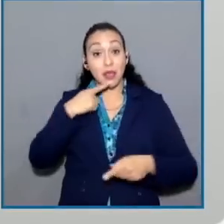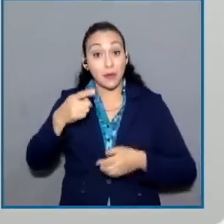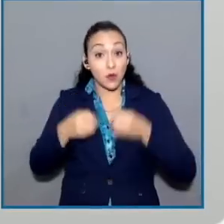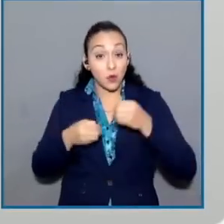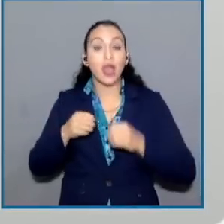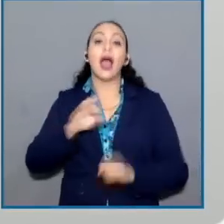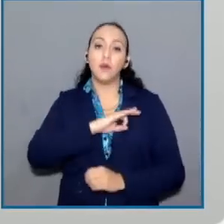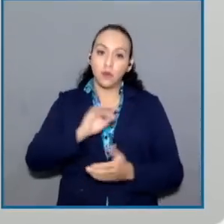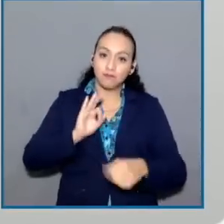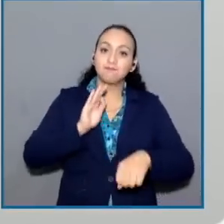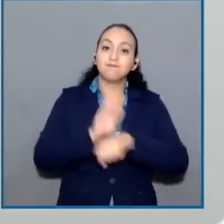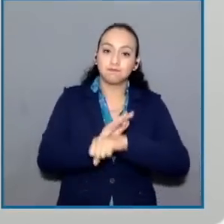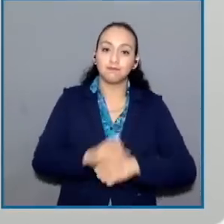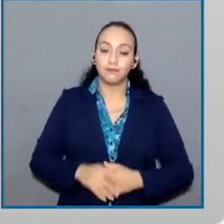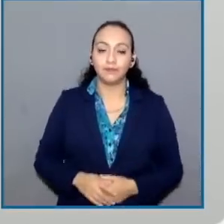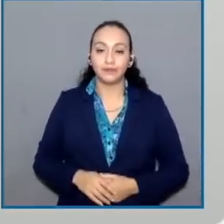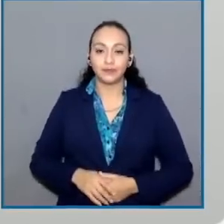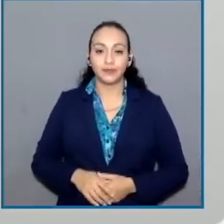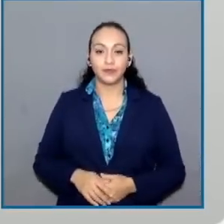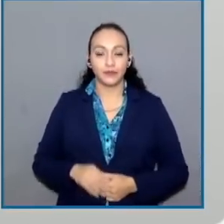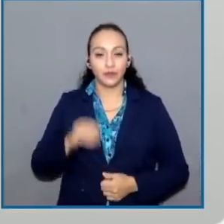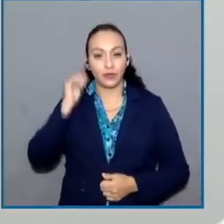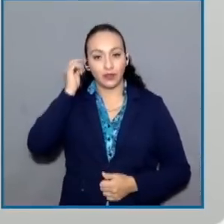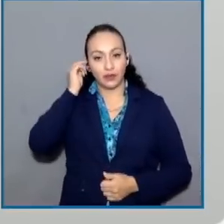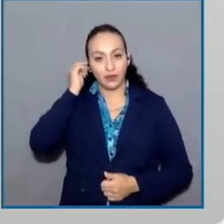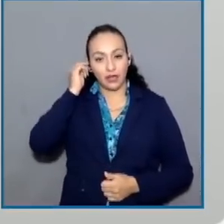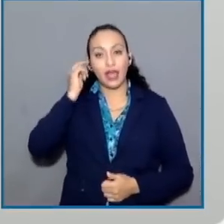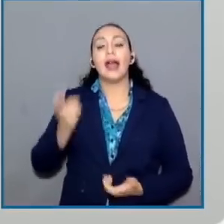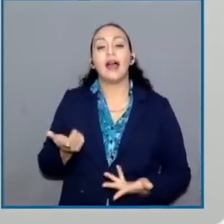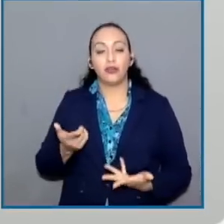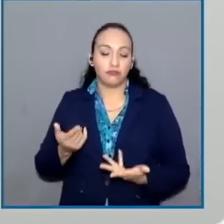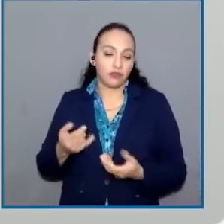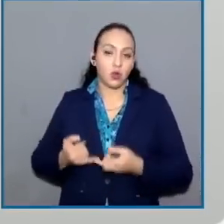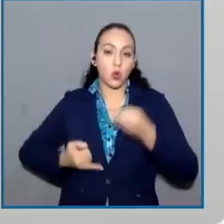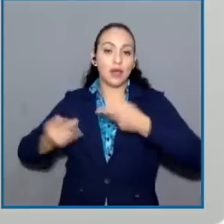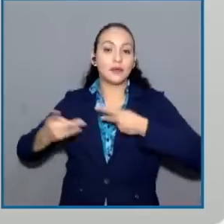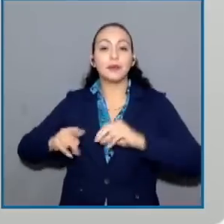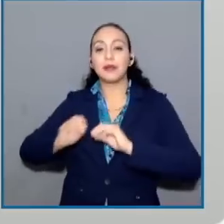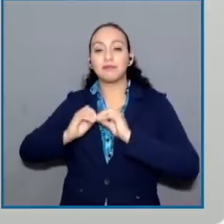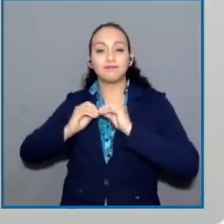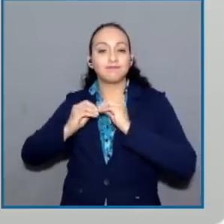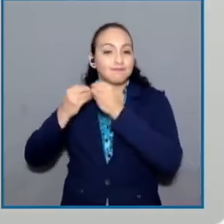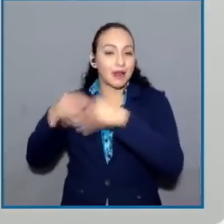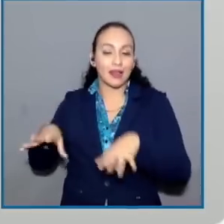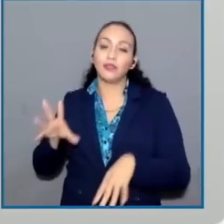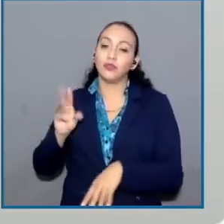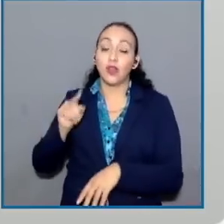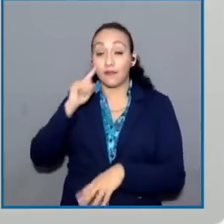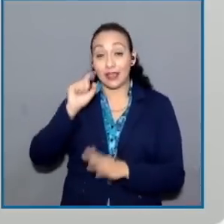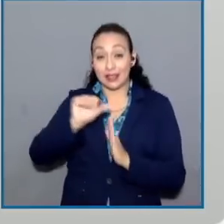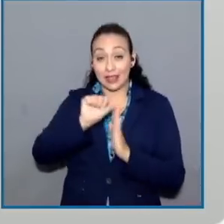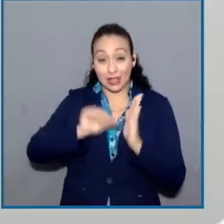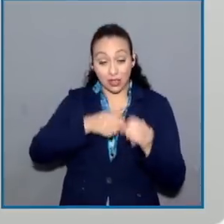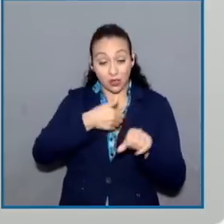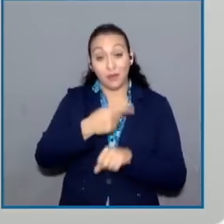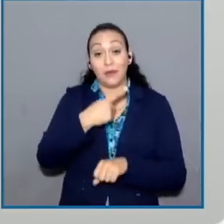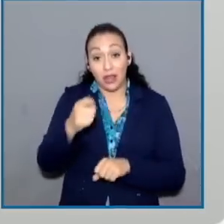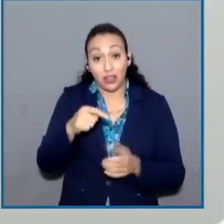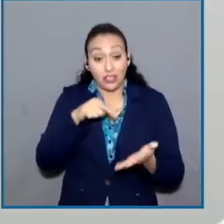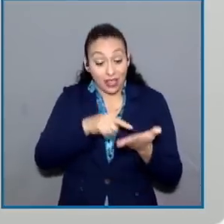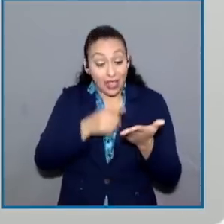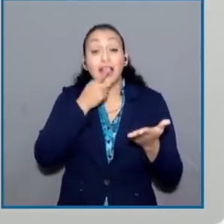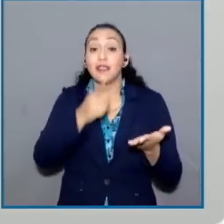carrera judicial no desaparece, porque encontramos en el artículo 100, por ejemplo, esta referencia al desarrollo de la